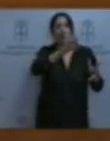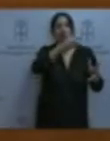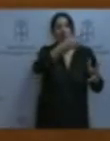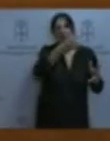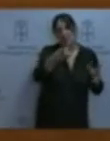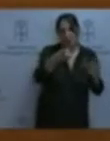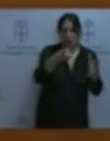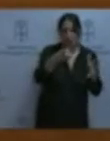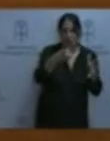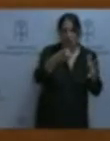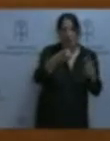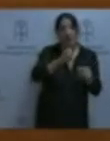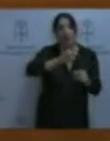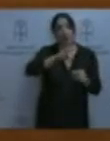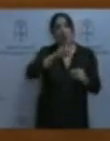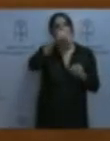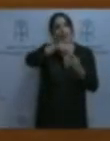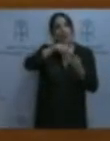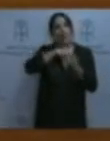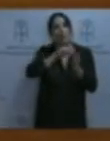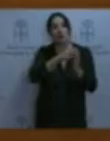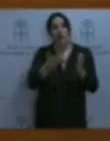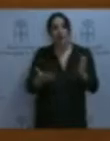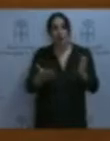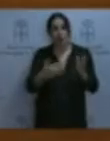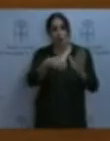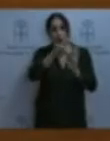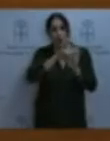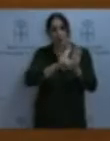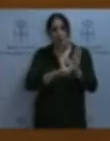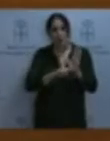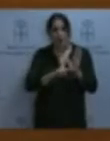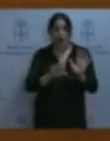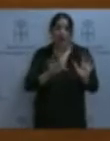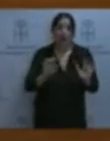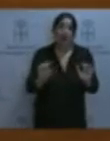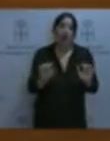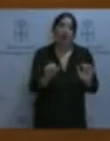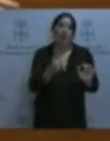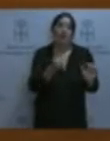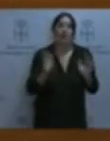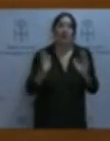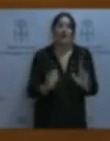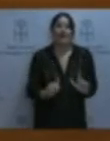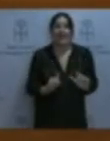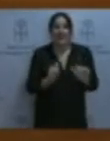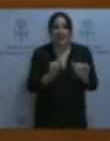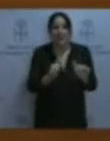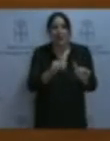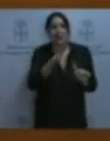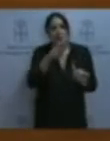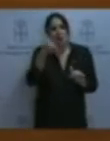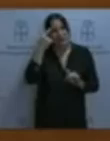300 y los que se incluían en los catálogos urbanísticos, aunque fueran su aprobación en la fase inicial, porque como sabemos todavía quedan